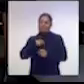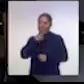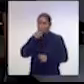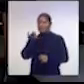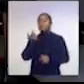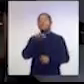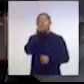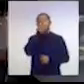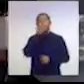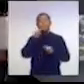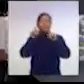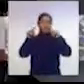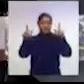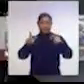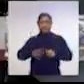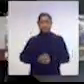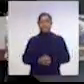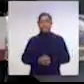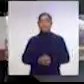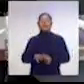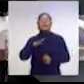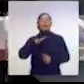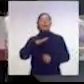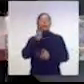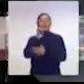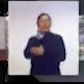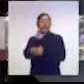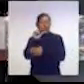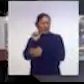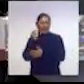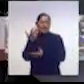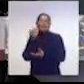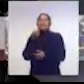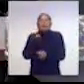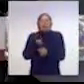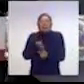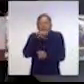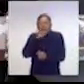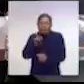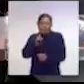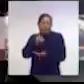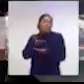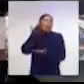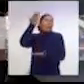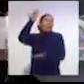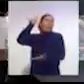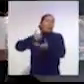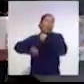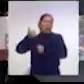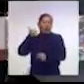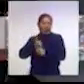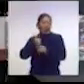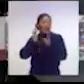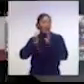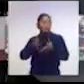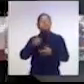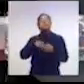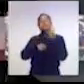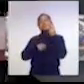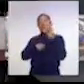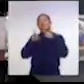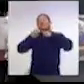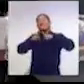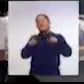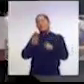Tlaxcala tiene, ¿no?, este sistema de becas no es reciente, ya tiene varios años con ello, y son tres tipos de becas que